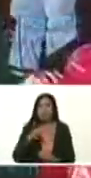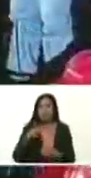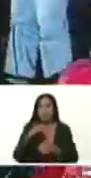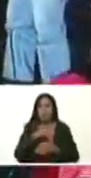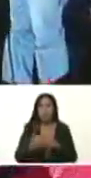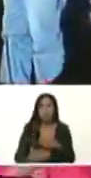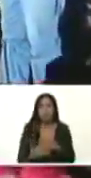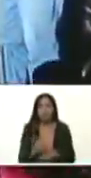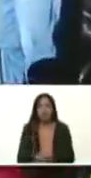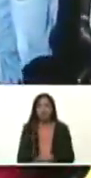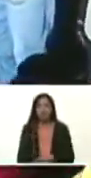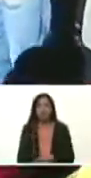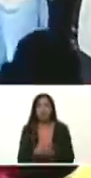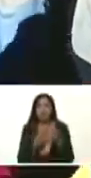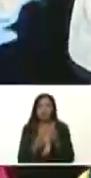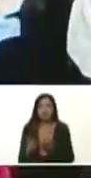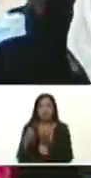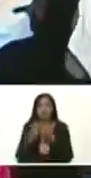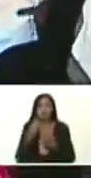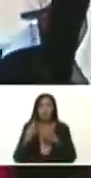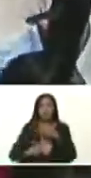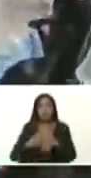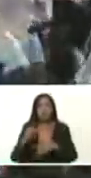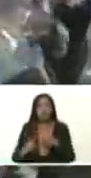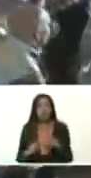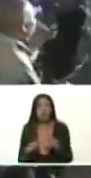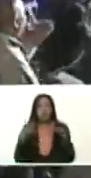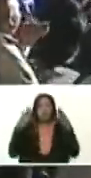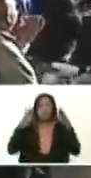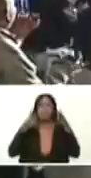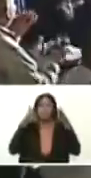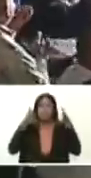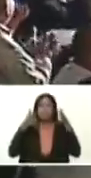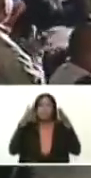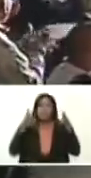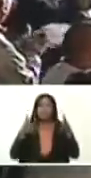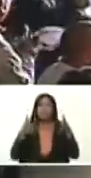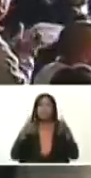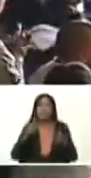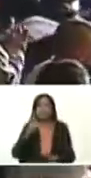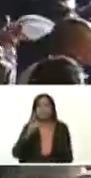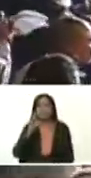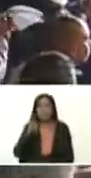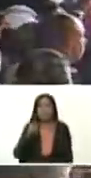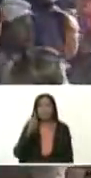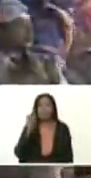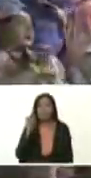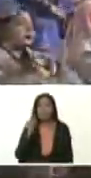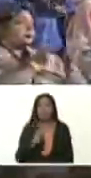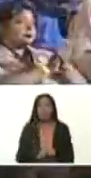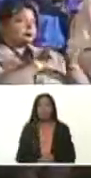planes económicos, productivos, formativos, de los CPT.